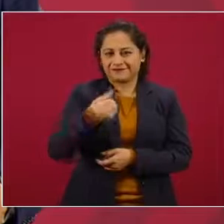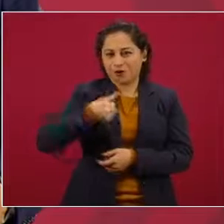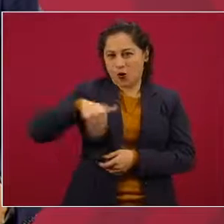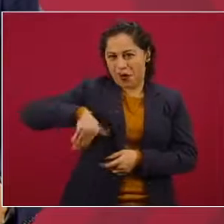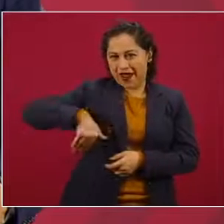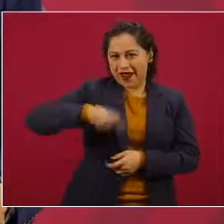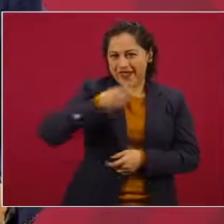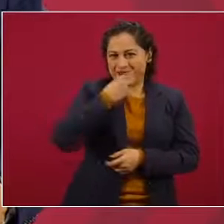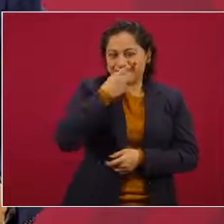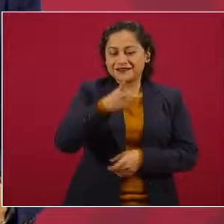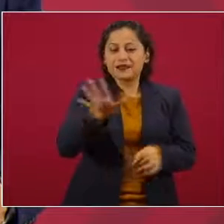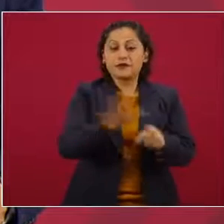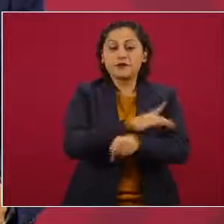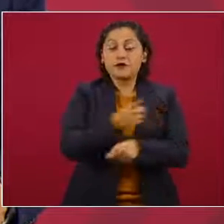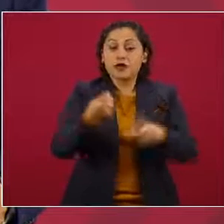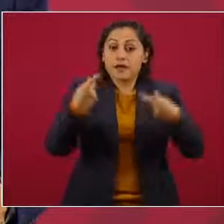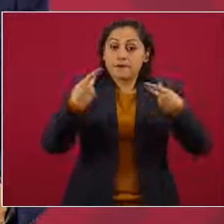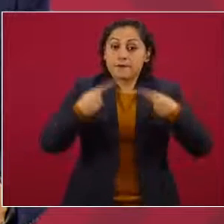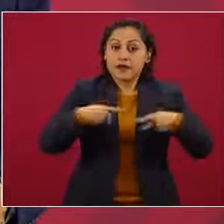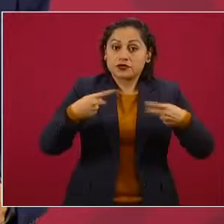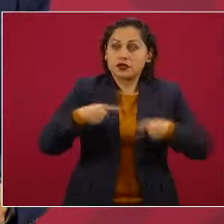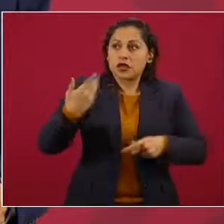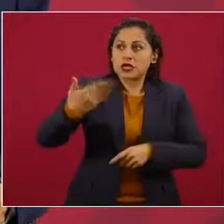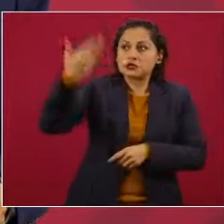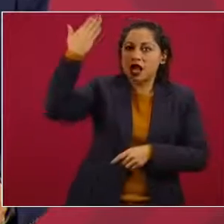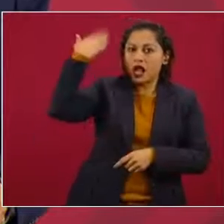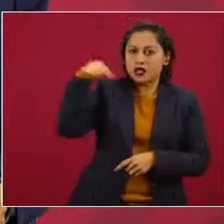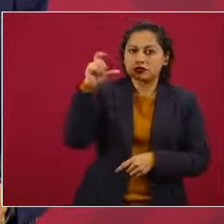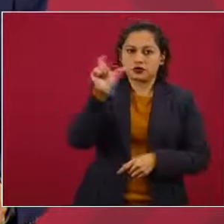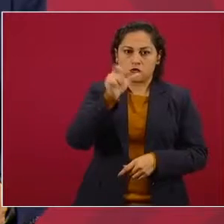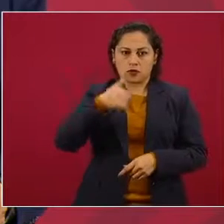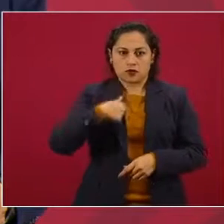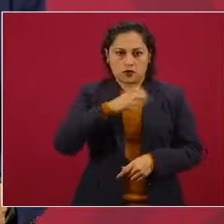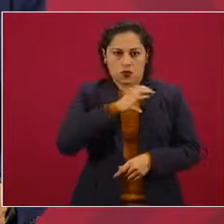me decían, ahora que vamos a ganar,